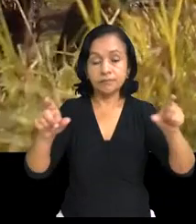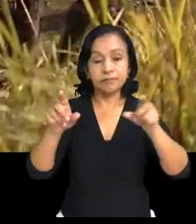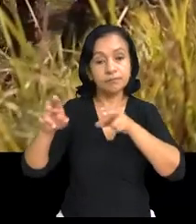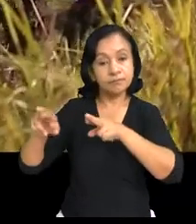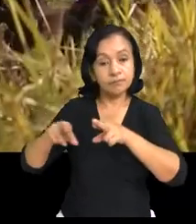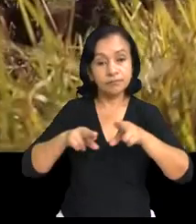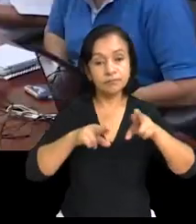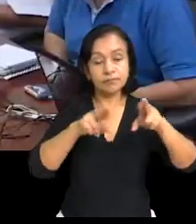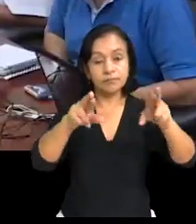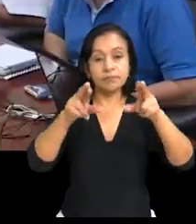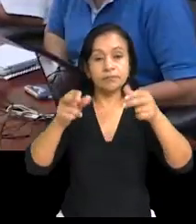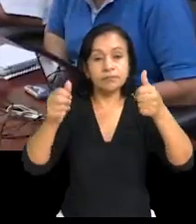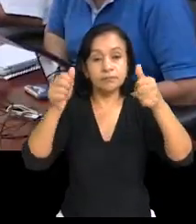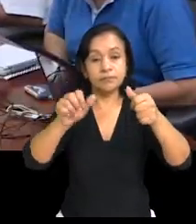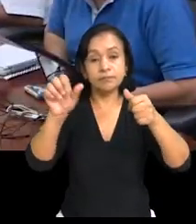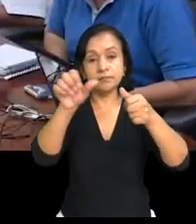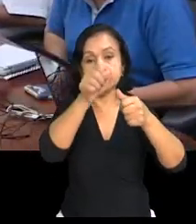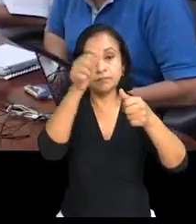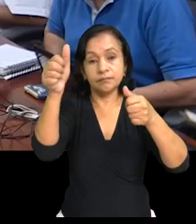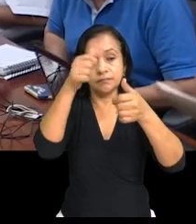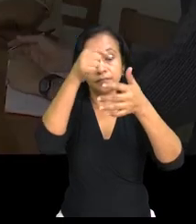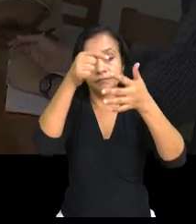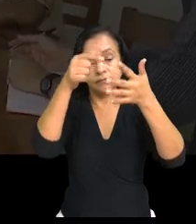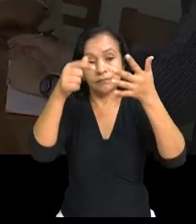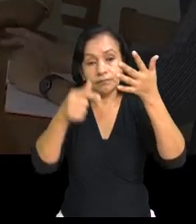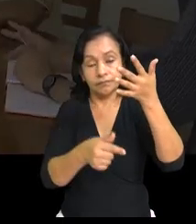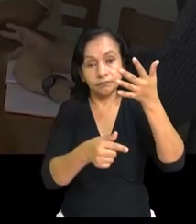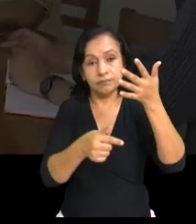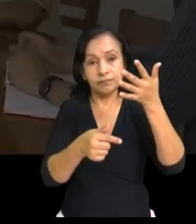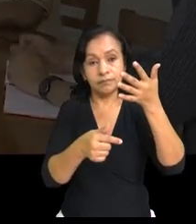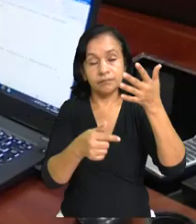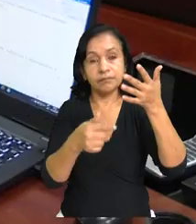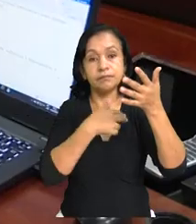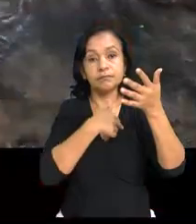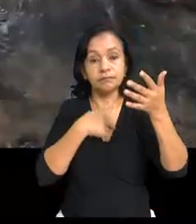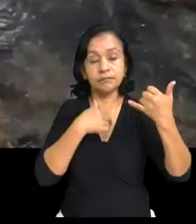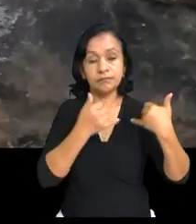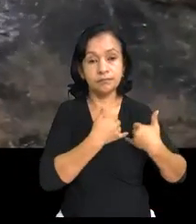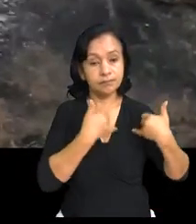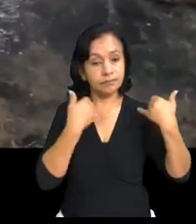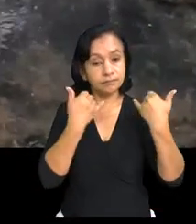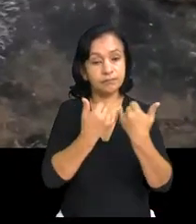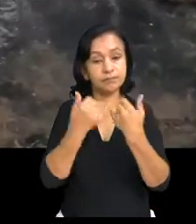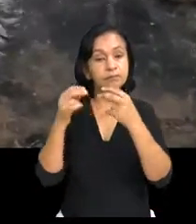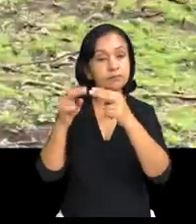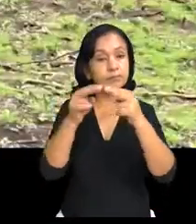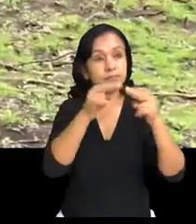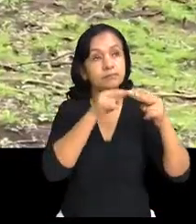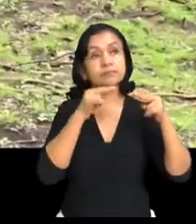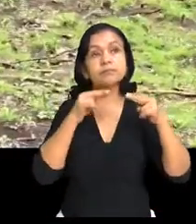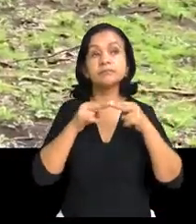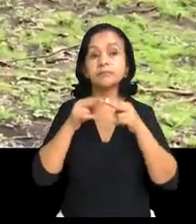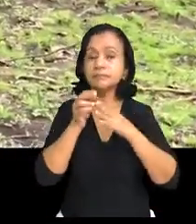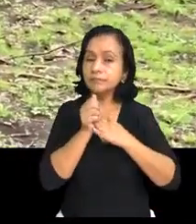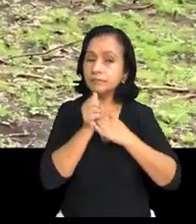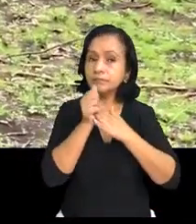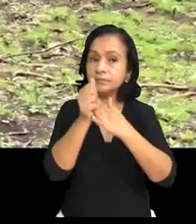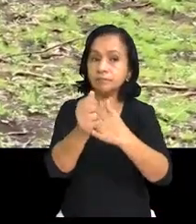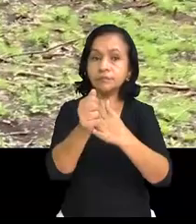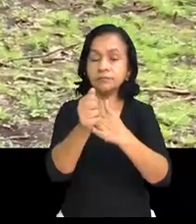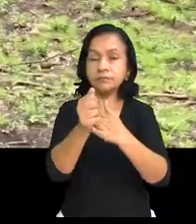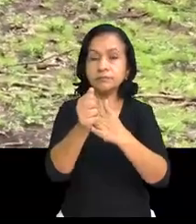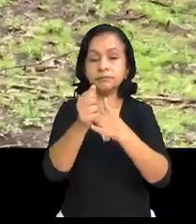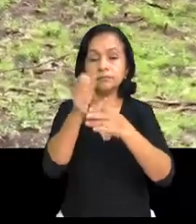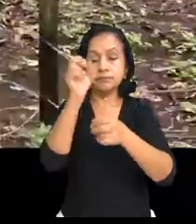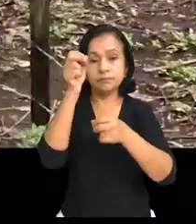Hídricos, se han establecido 6 líneas estratégicas a las que las instituciones vinculadas con el sector le han dado seguimiento. La